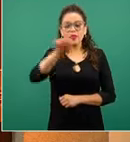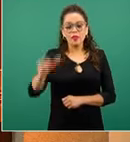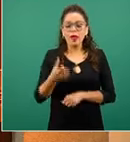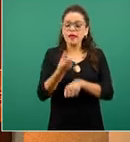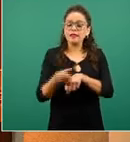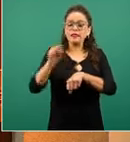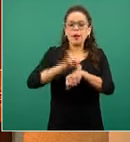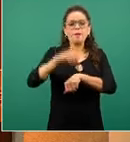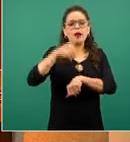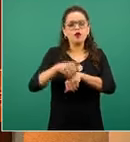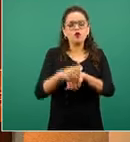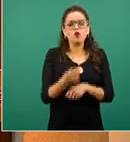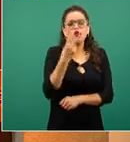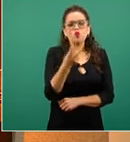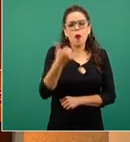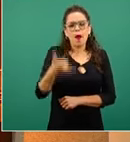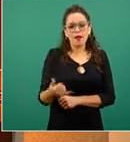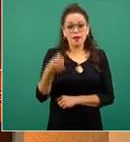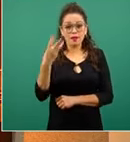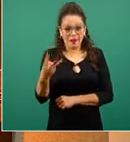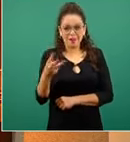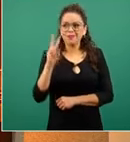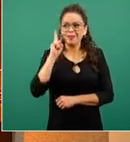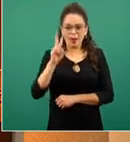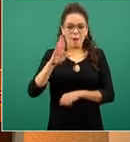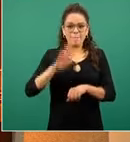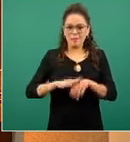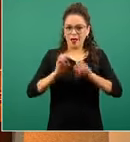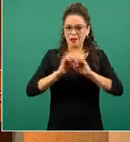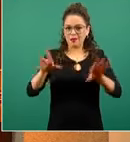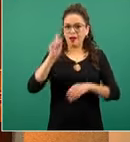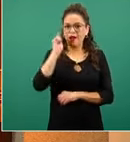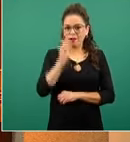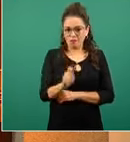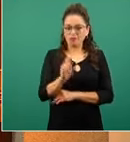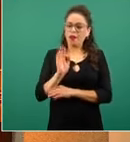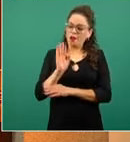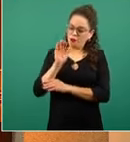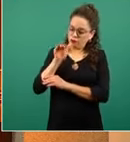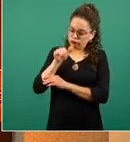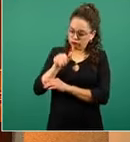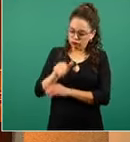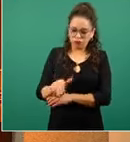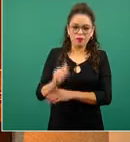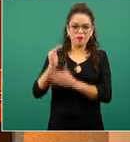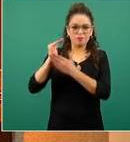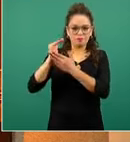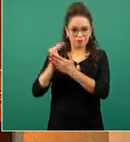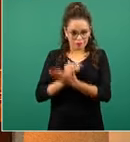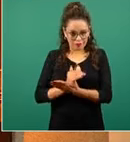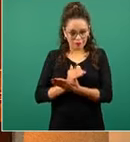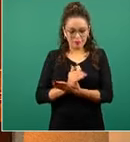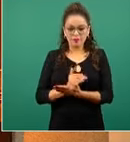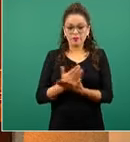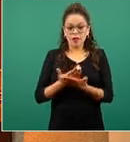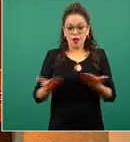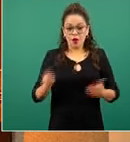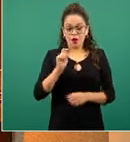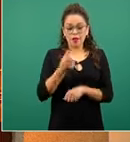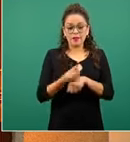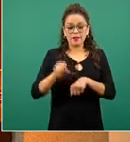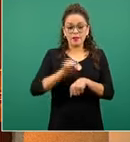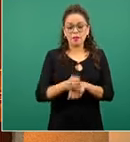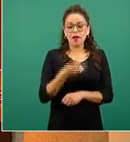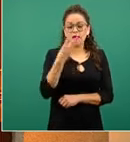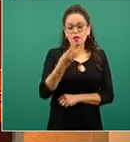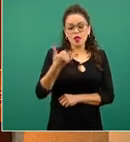2 y 3, con una tendencia ya mucho más clara del descenso, y ahora la que estamos viendo precisamente entre la semana 3 y 4, en donde la